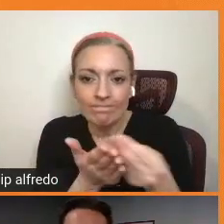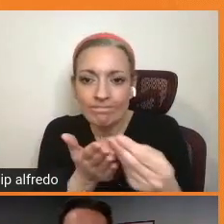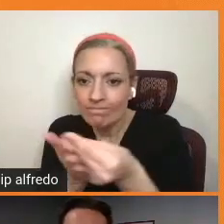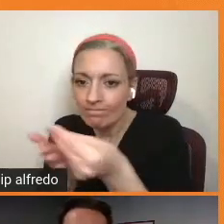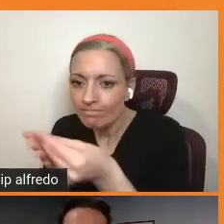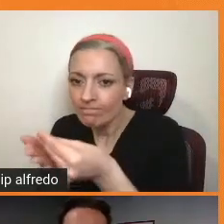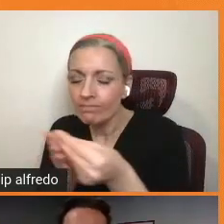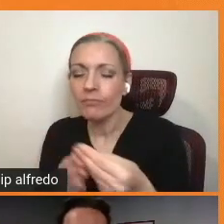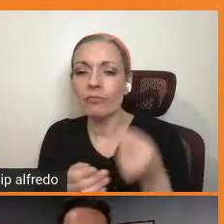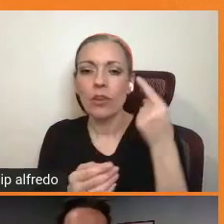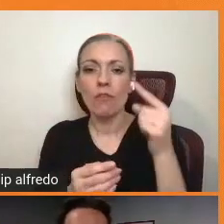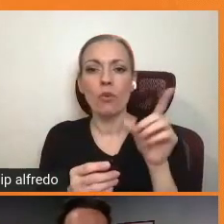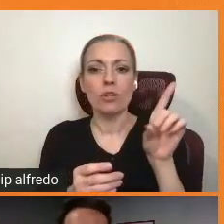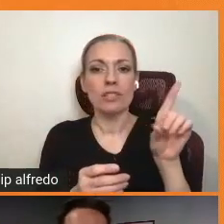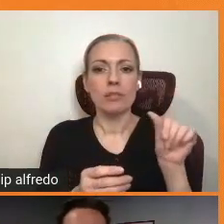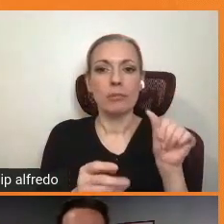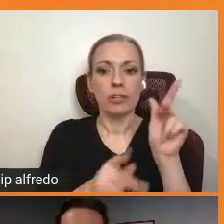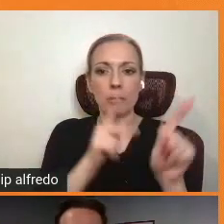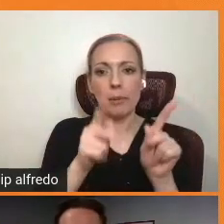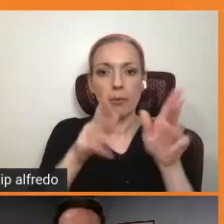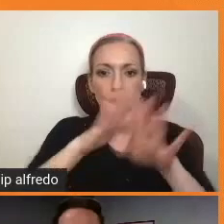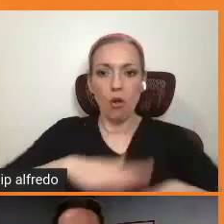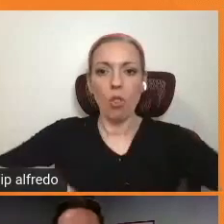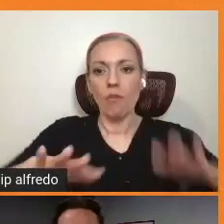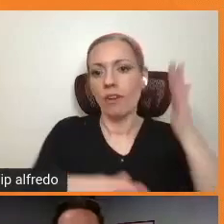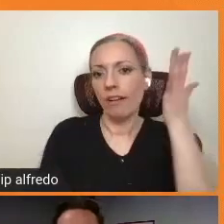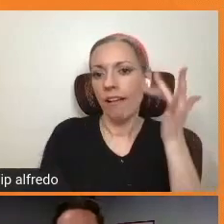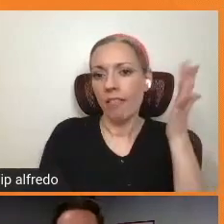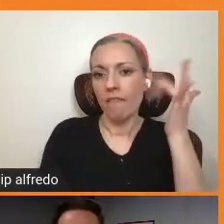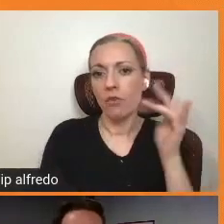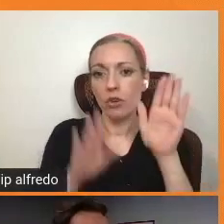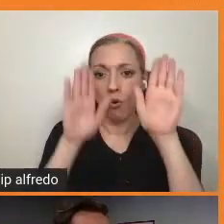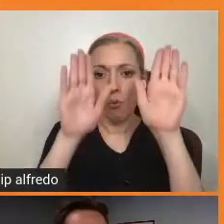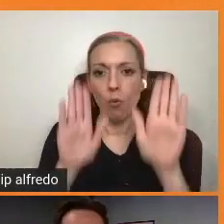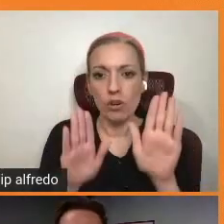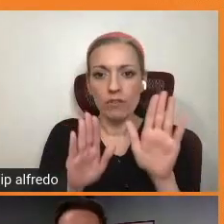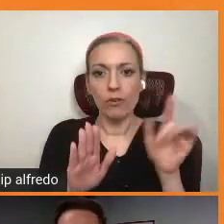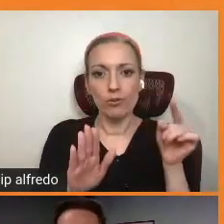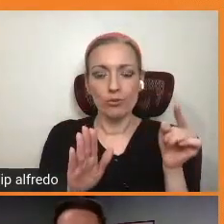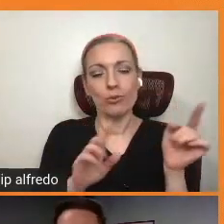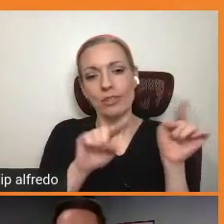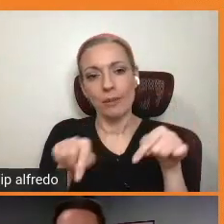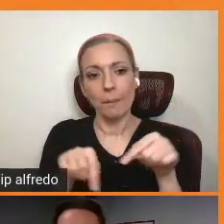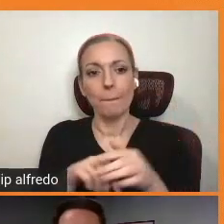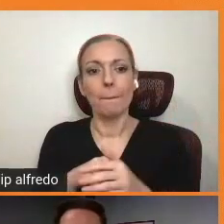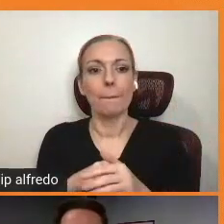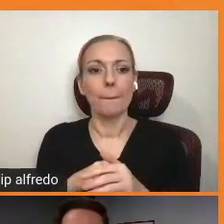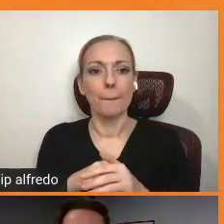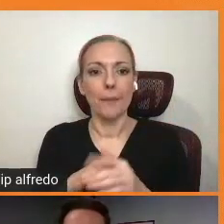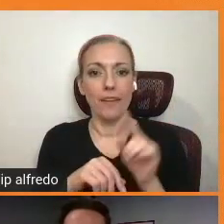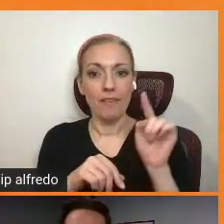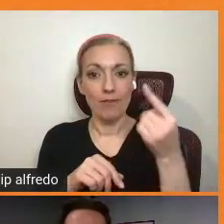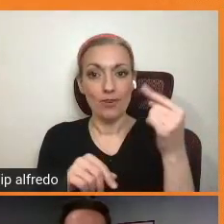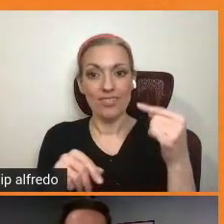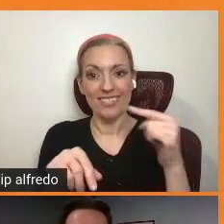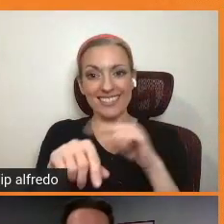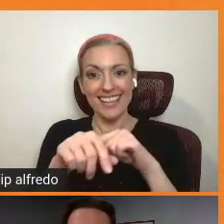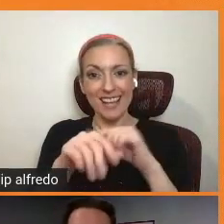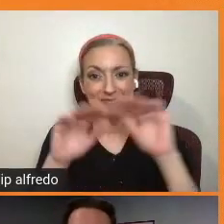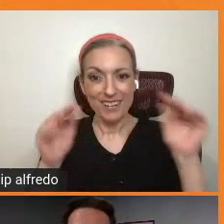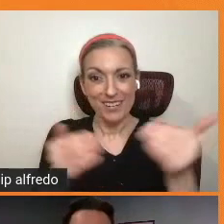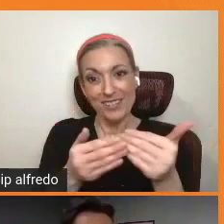felicidades. Jordan, muchísimas gracias a ti y muchísimas gracias también al centro, a todos ustedes, esta